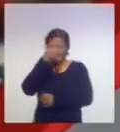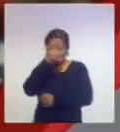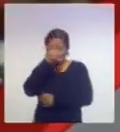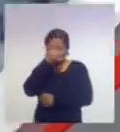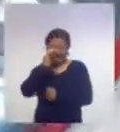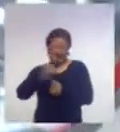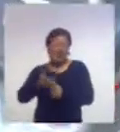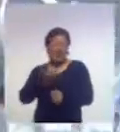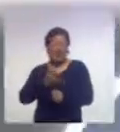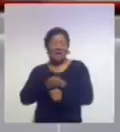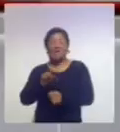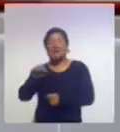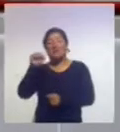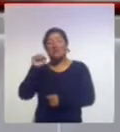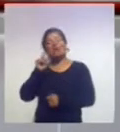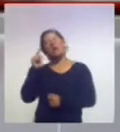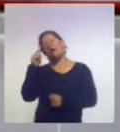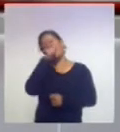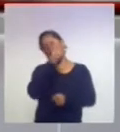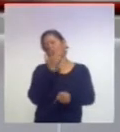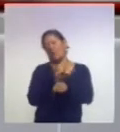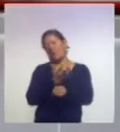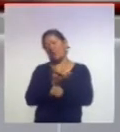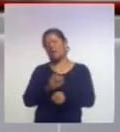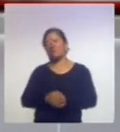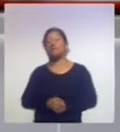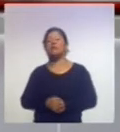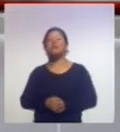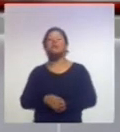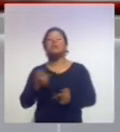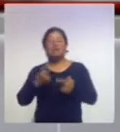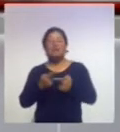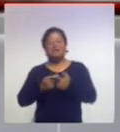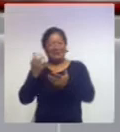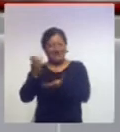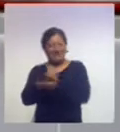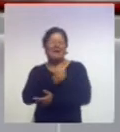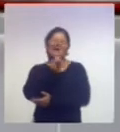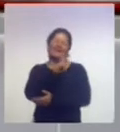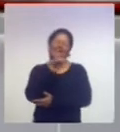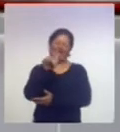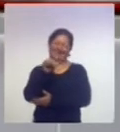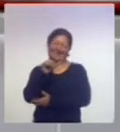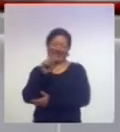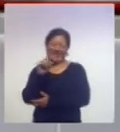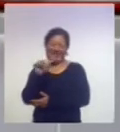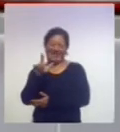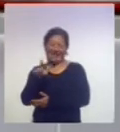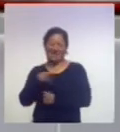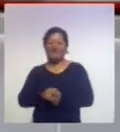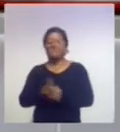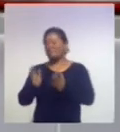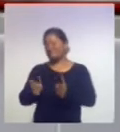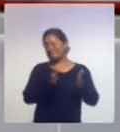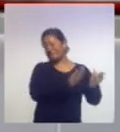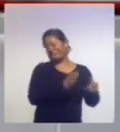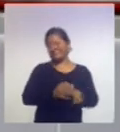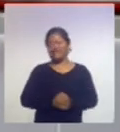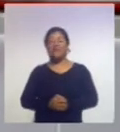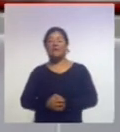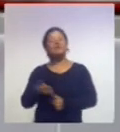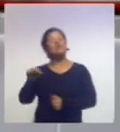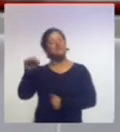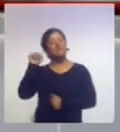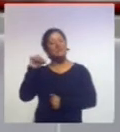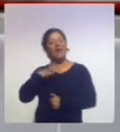sucedió este fin de semana en Estados Unidos, y donde por supuesto quien se robó los reflectores fue Rafa Nadal. Tenemos la información, y también pues el día sábado